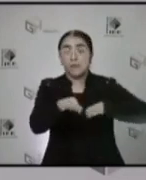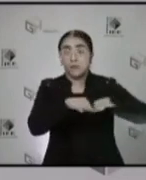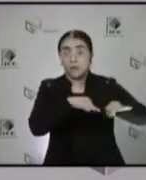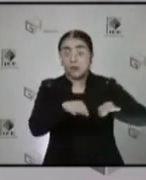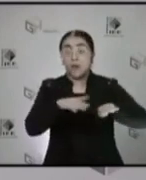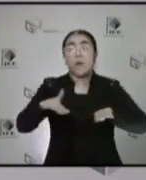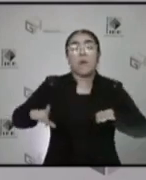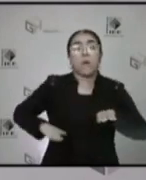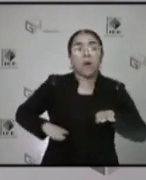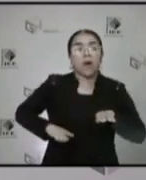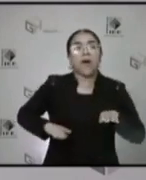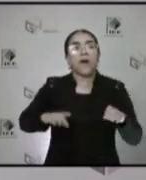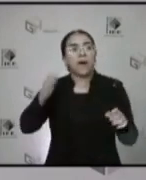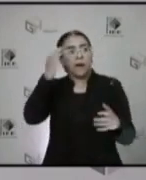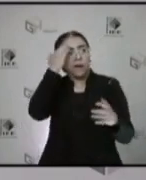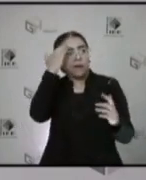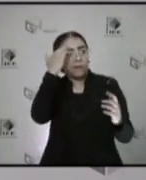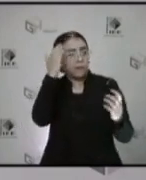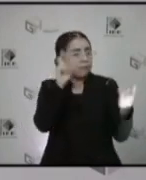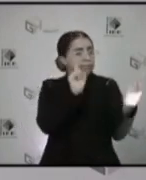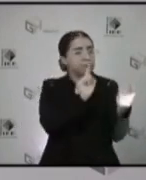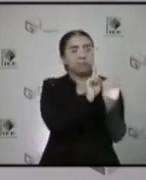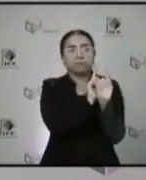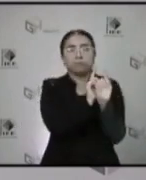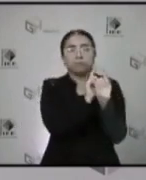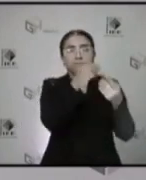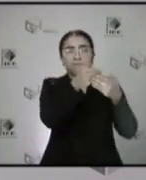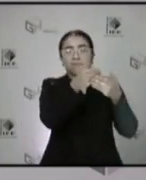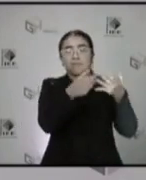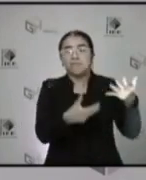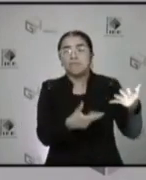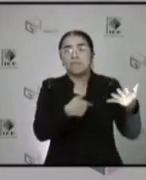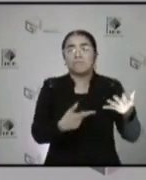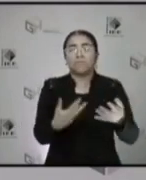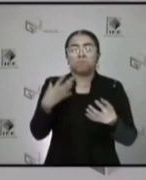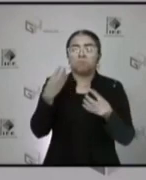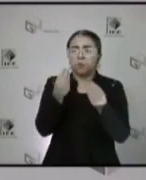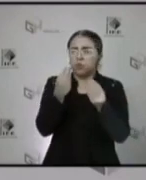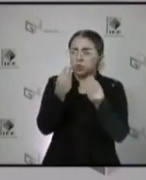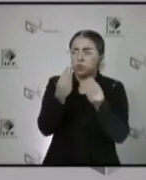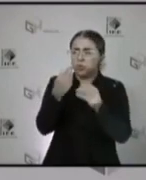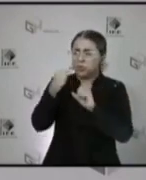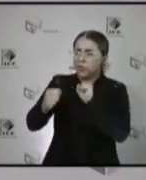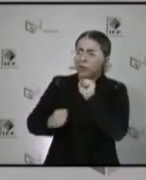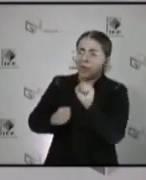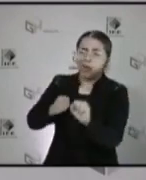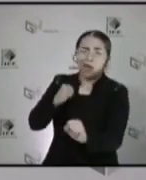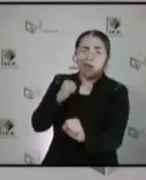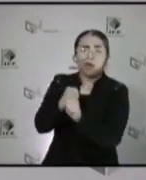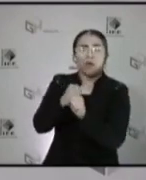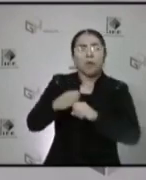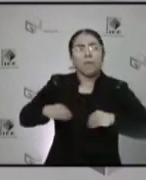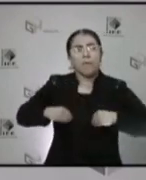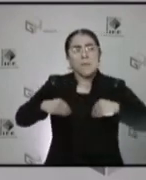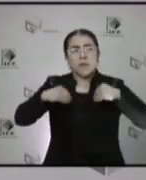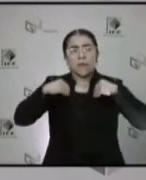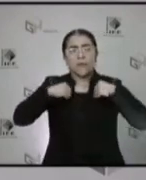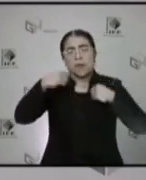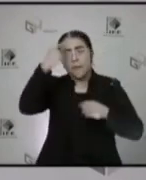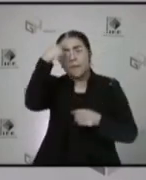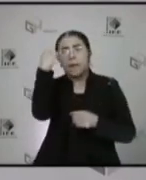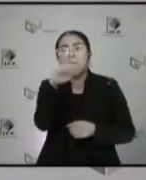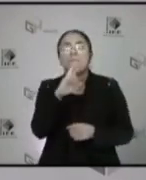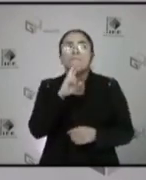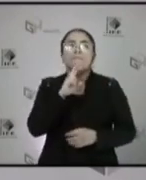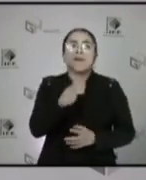del gobierno que yo conozco, muchos de los que están ahí, que llevan muchos años dando su vida para mejorar la vida